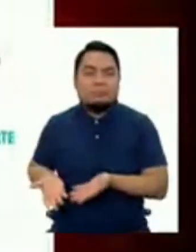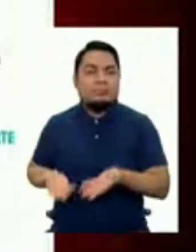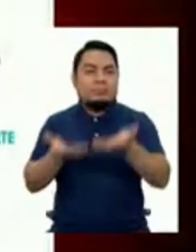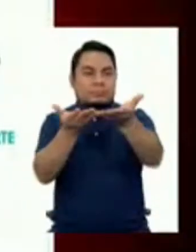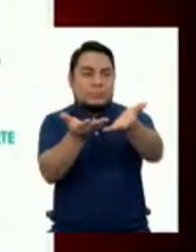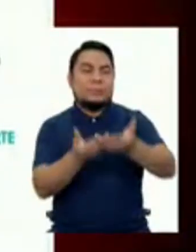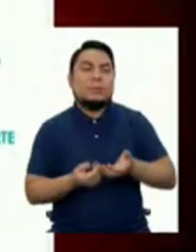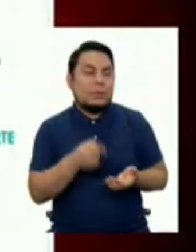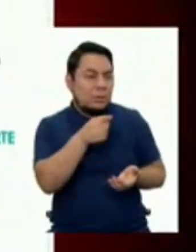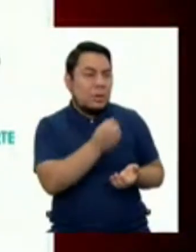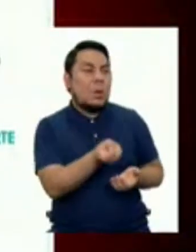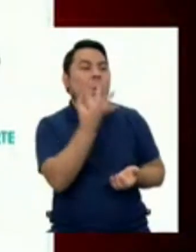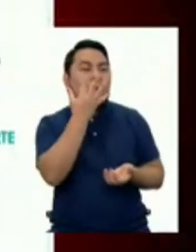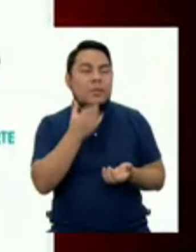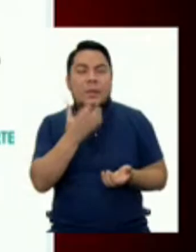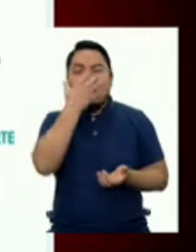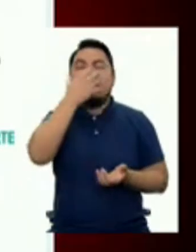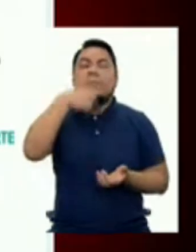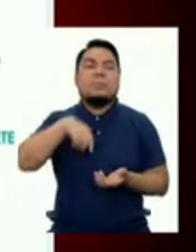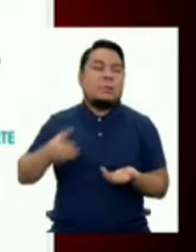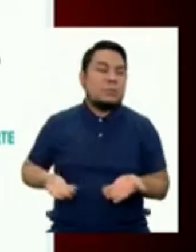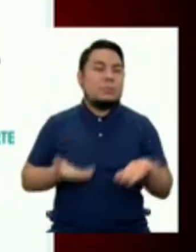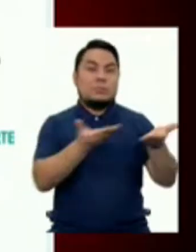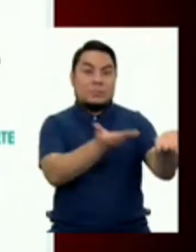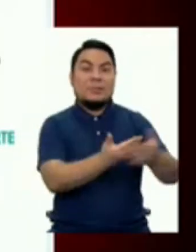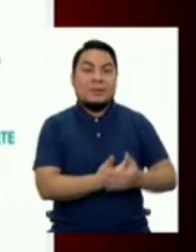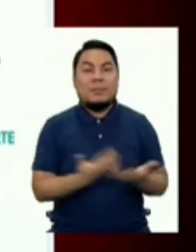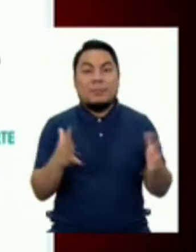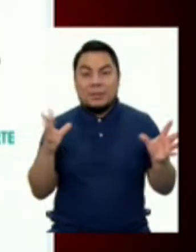o menos la distribución de